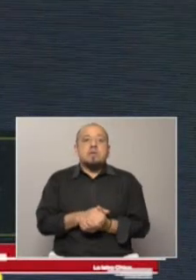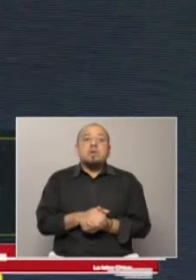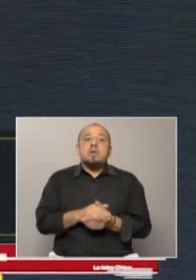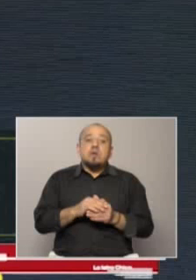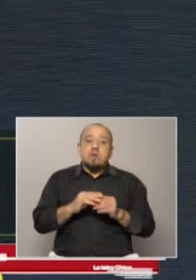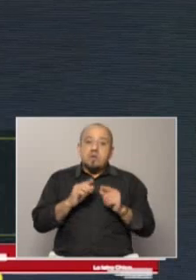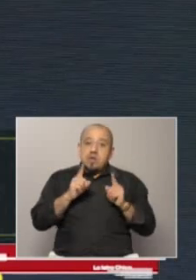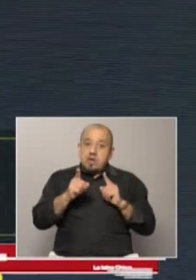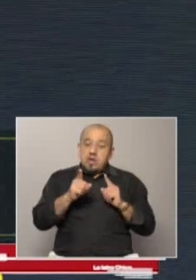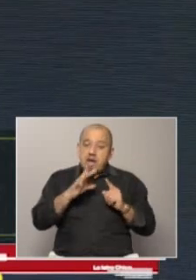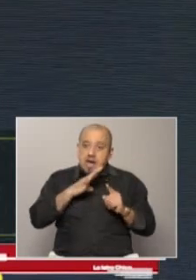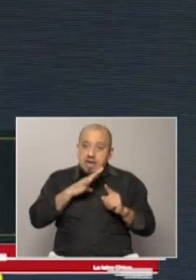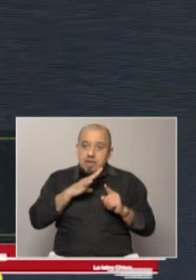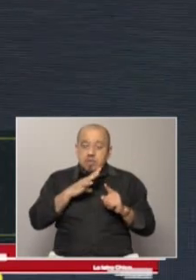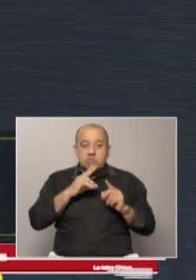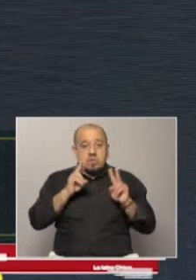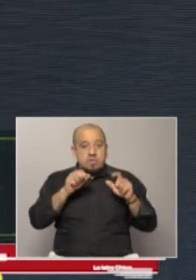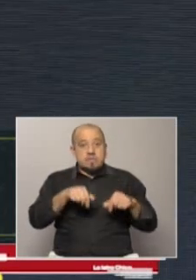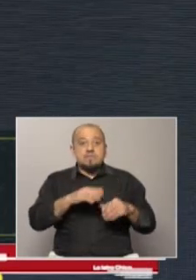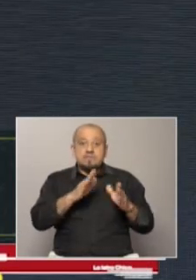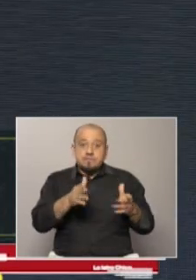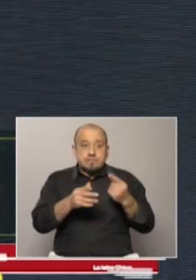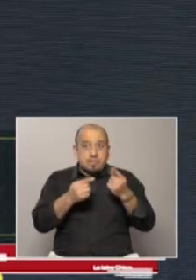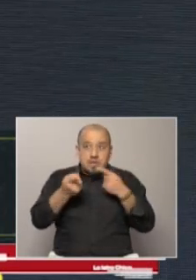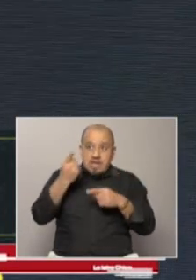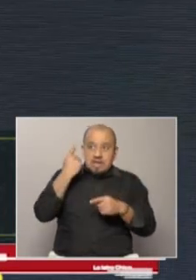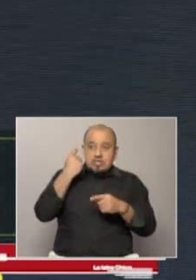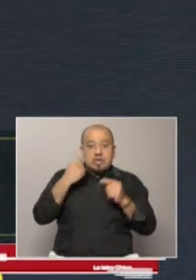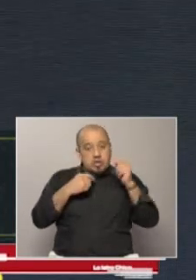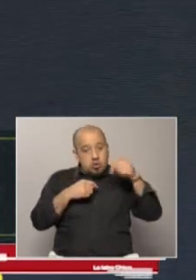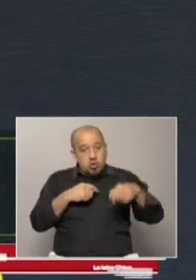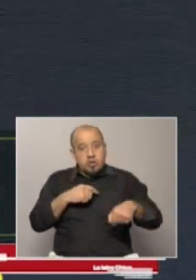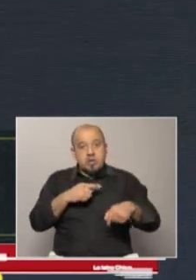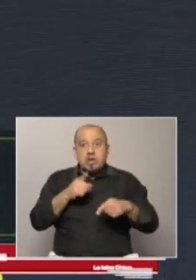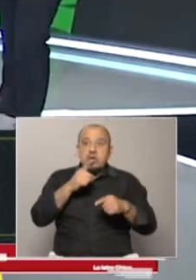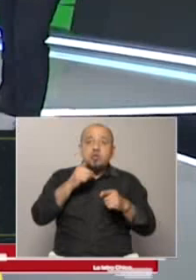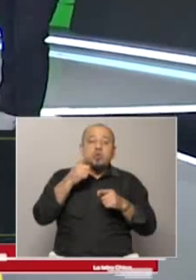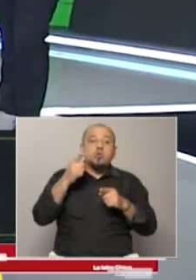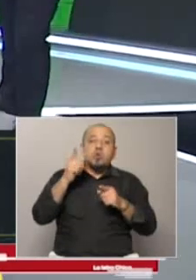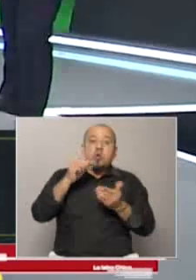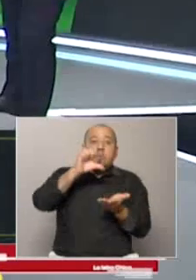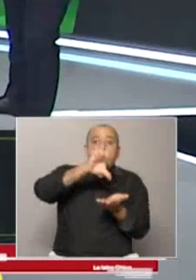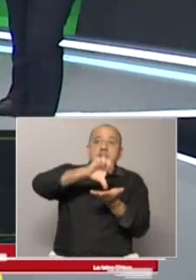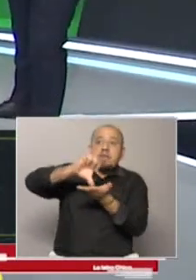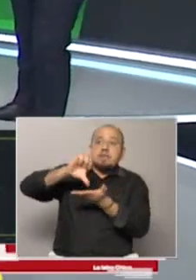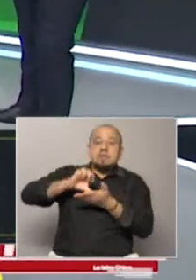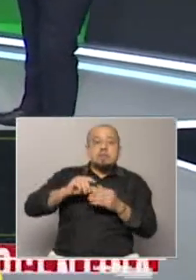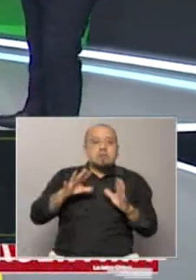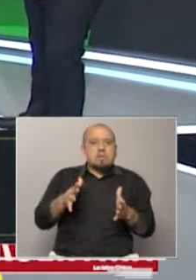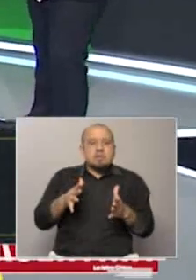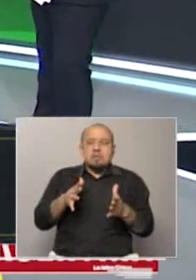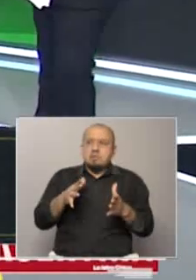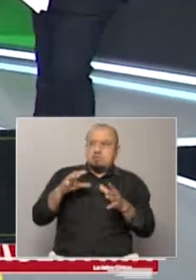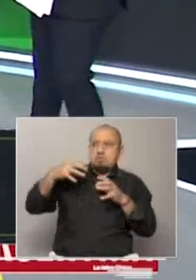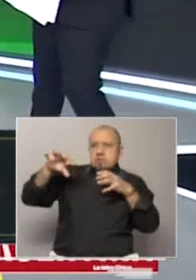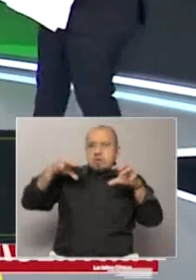una línea conductora entre lo que vimos ayer y lo que está pasando en otros países, que parecen movimientos